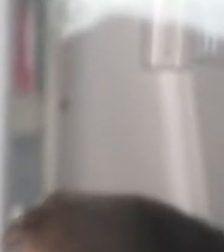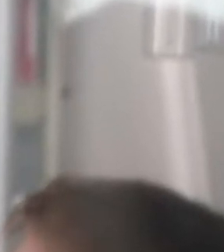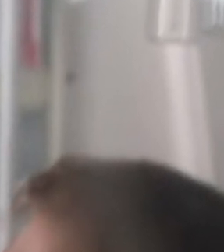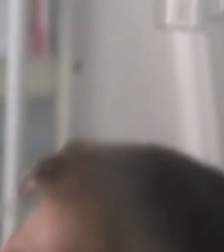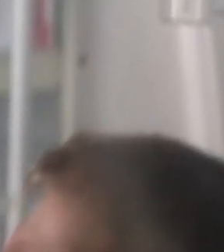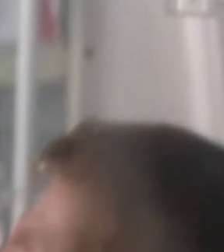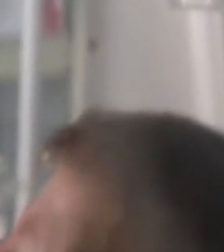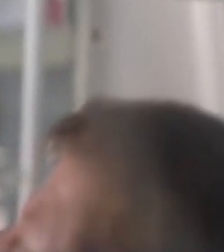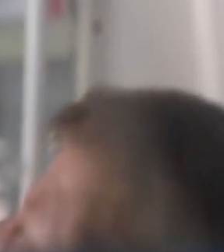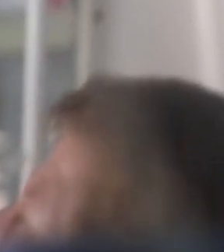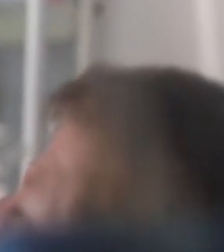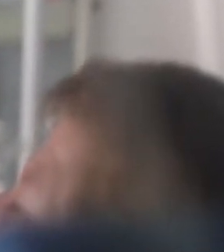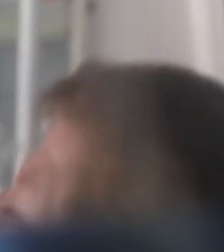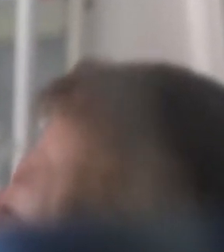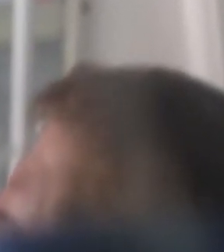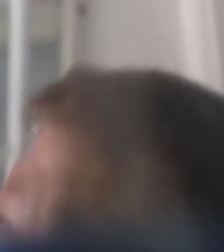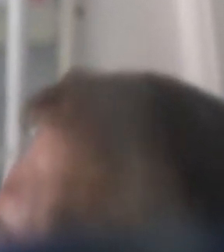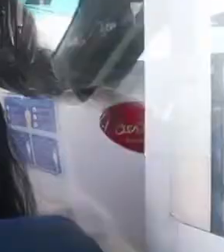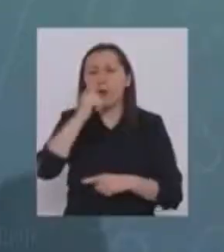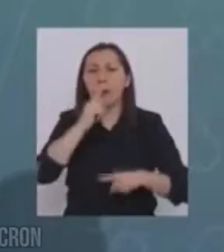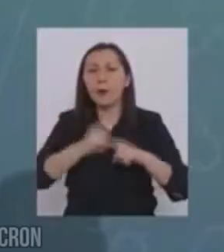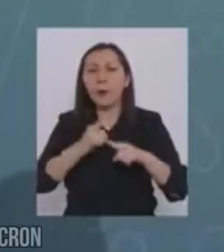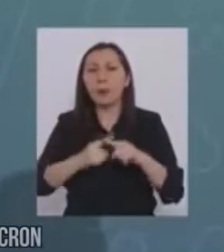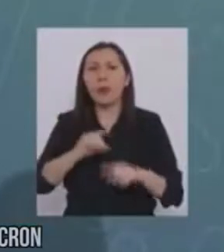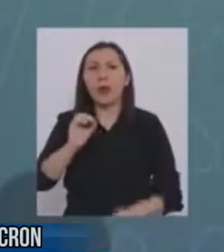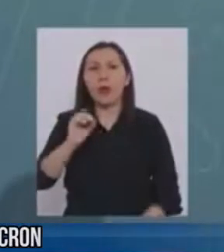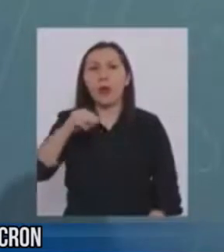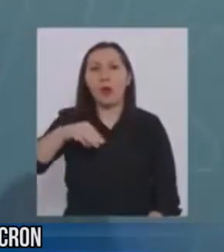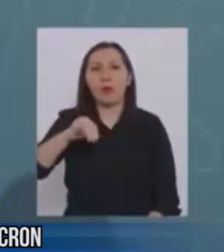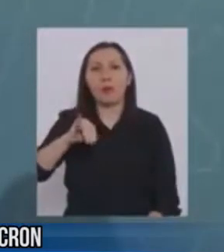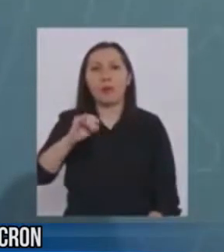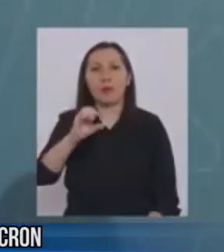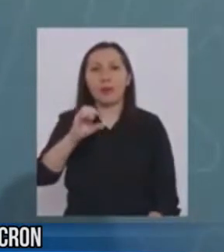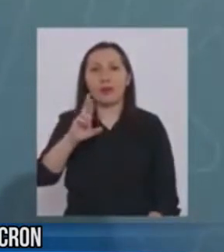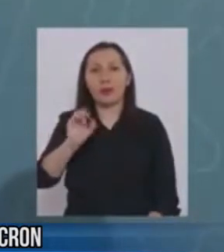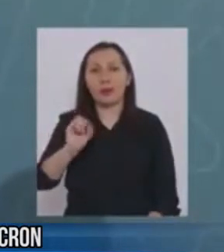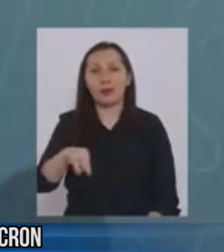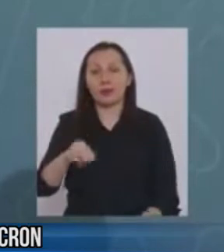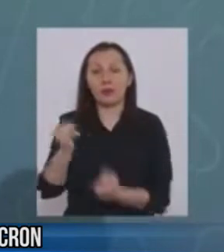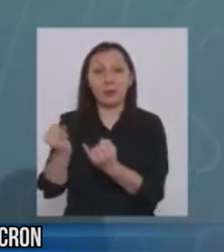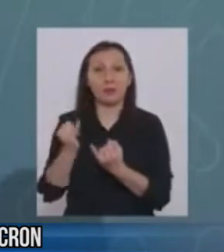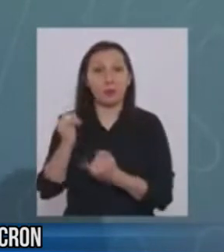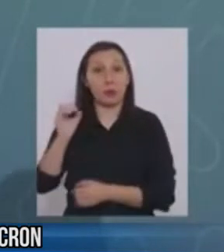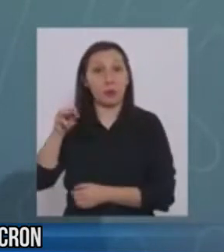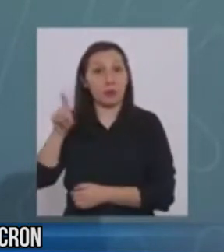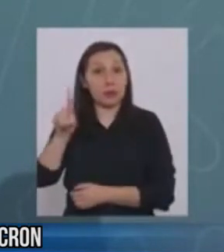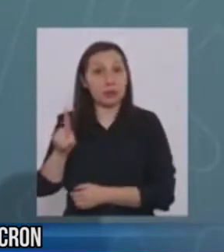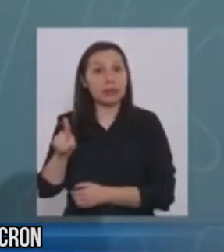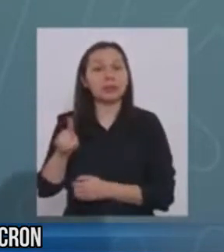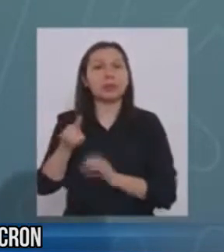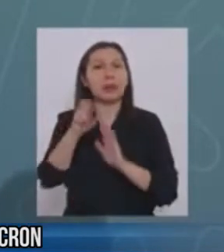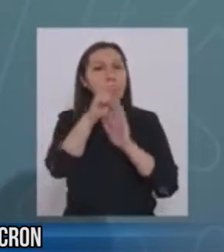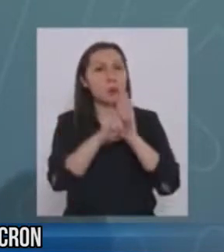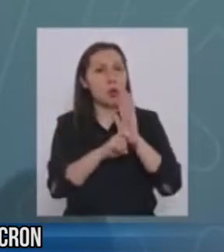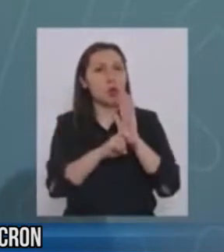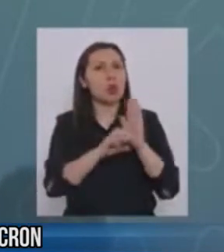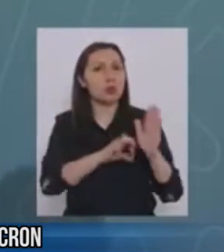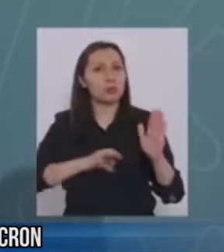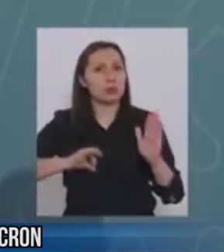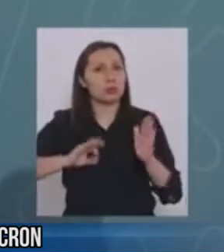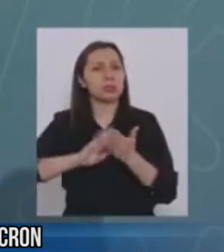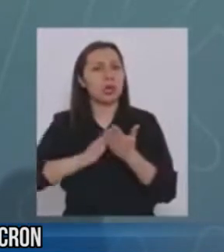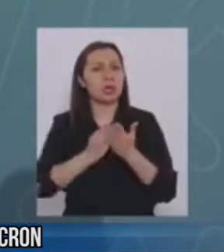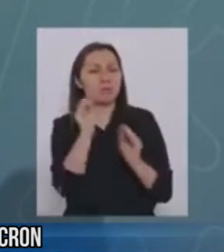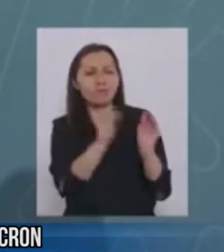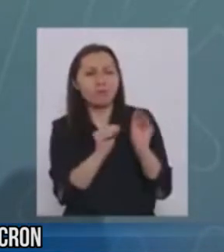para ser considerado como tal con el reporte de la ms el ministerio de salud elabora un protocolo similar al utilizado con la